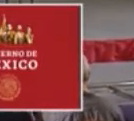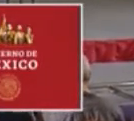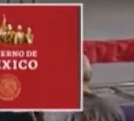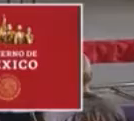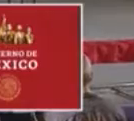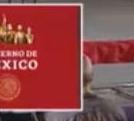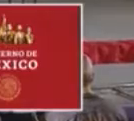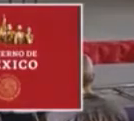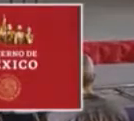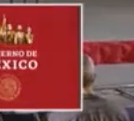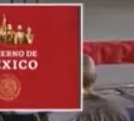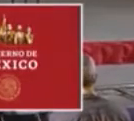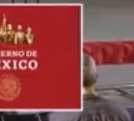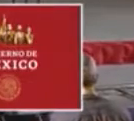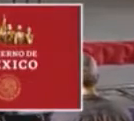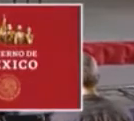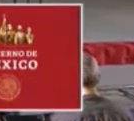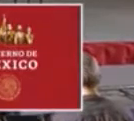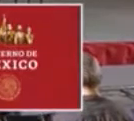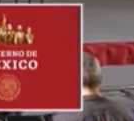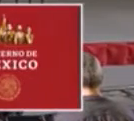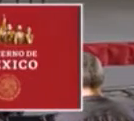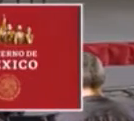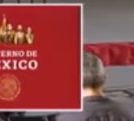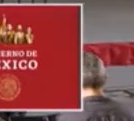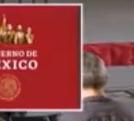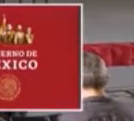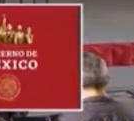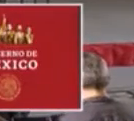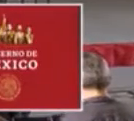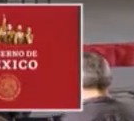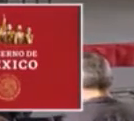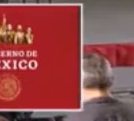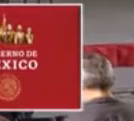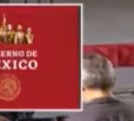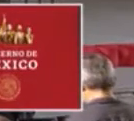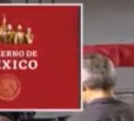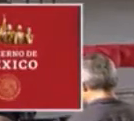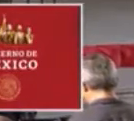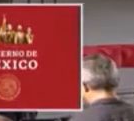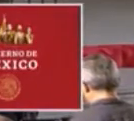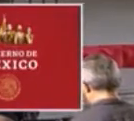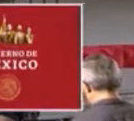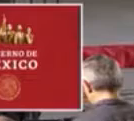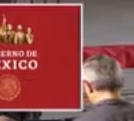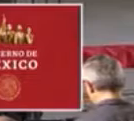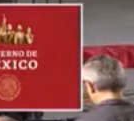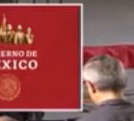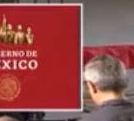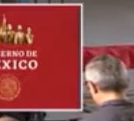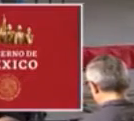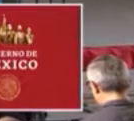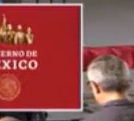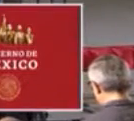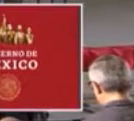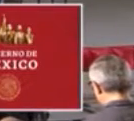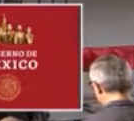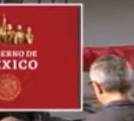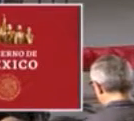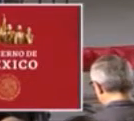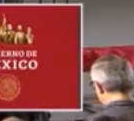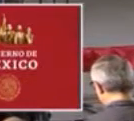helicóptero, en donde perdieron la vida Marta Erika Alonso, gobernadora de Puebla,